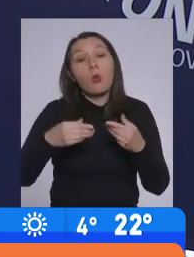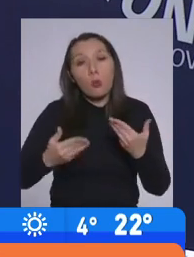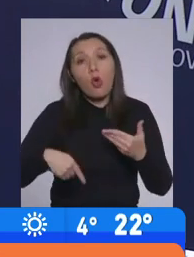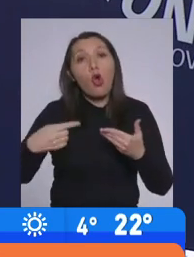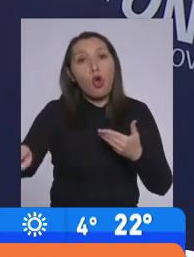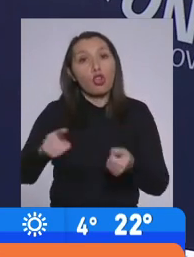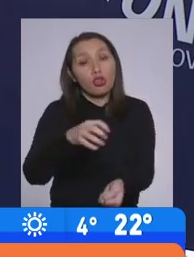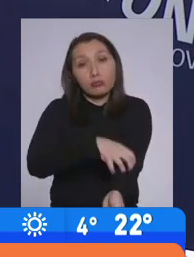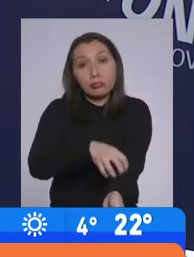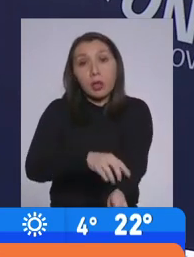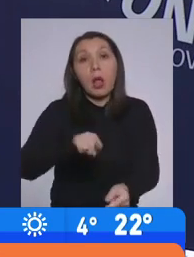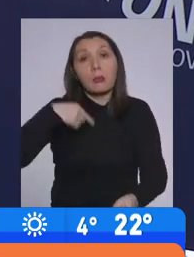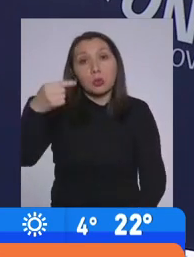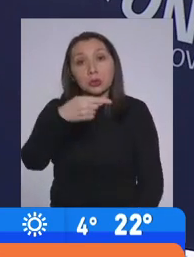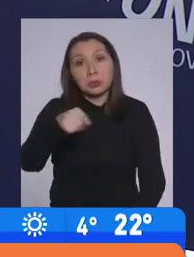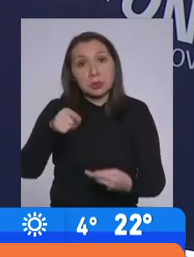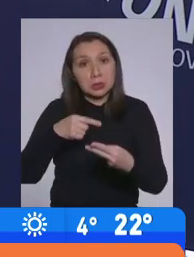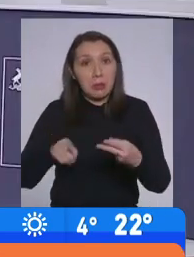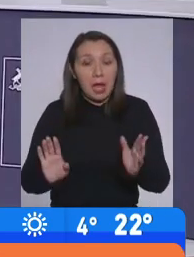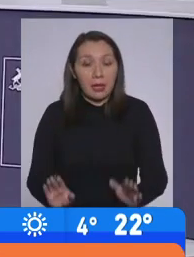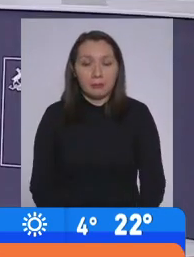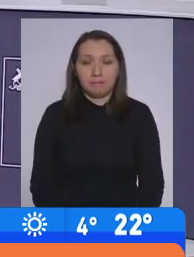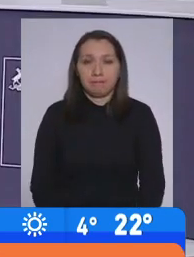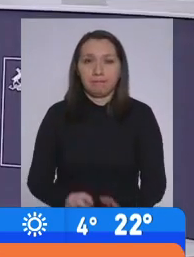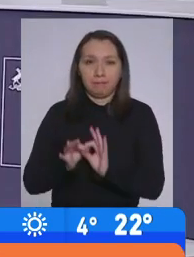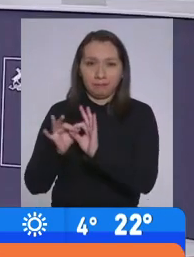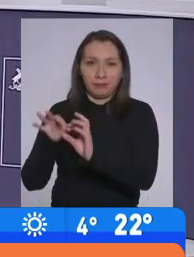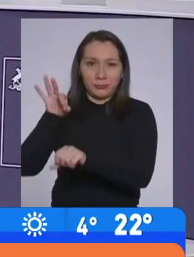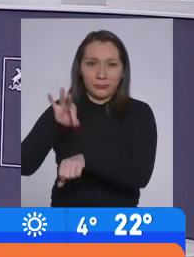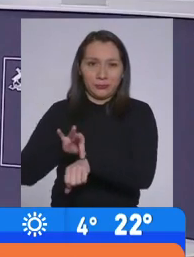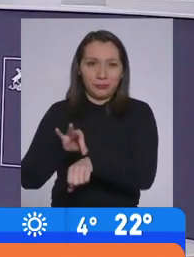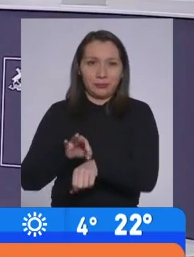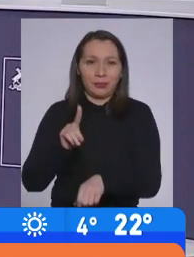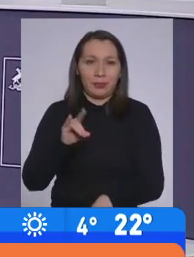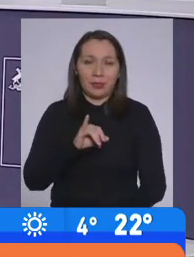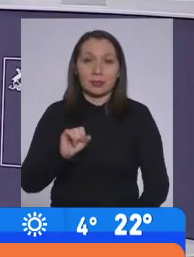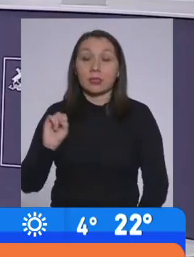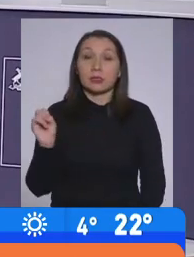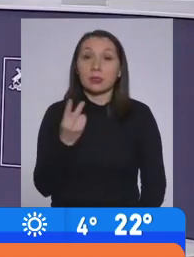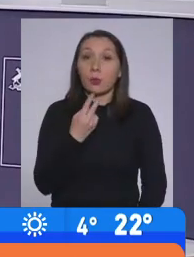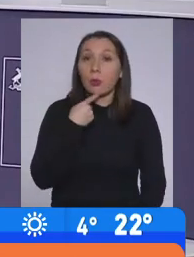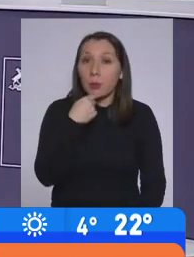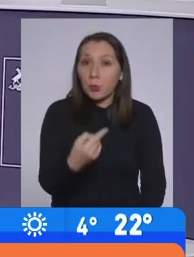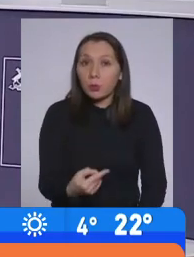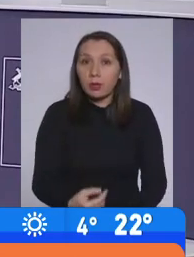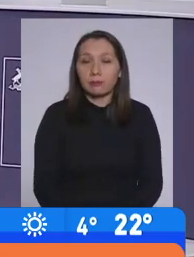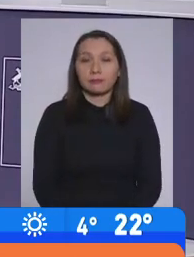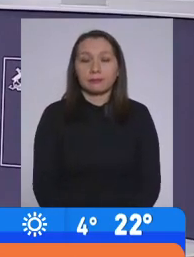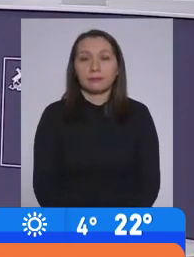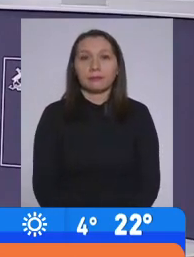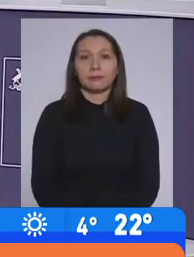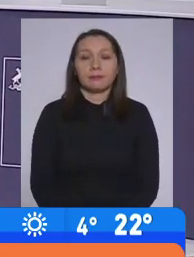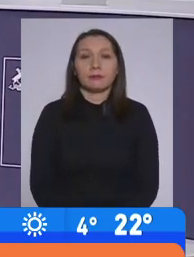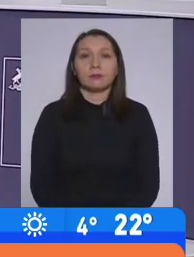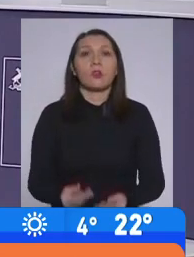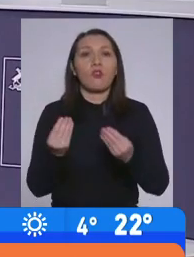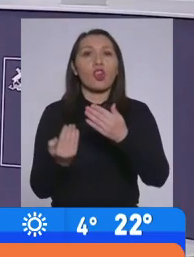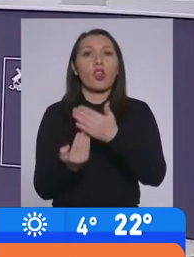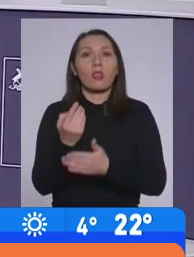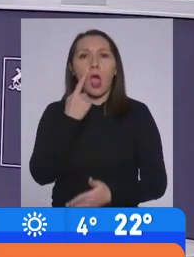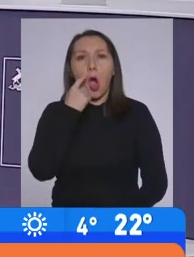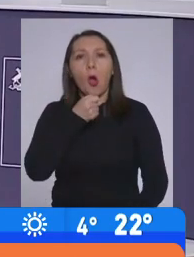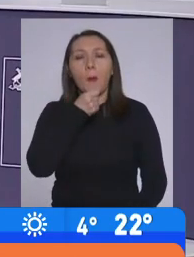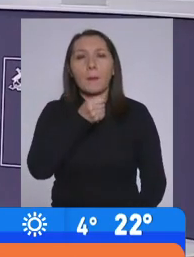regiones en las próximas semanas muchas gracias autora danza segunda pregunta buenos días